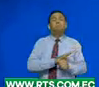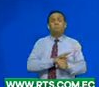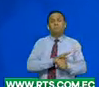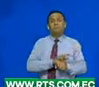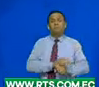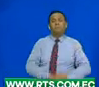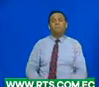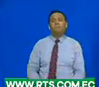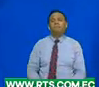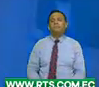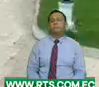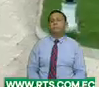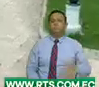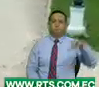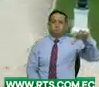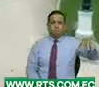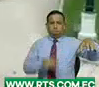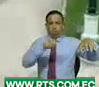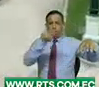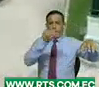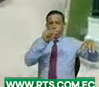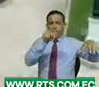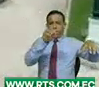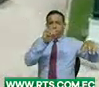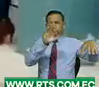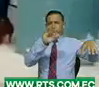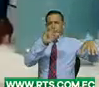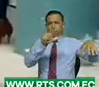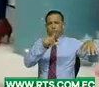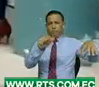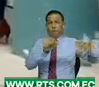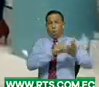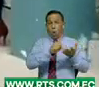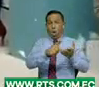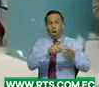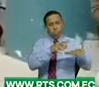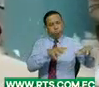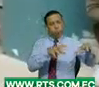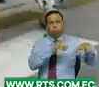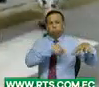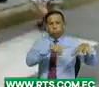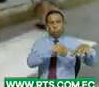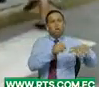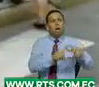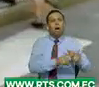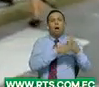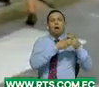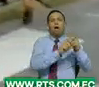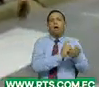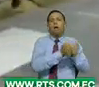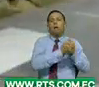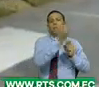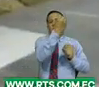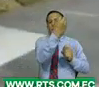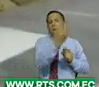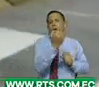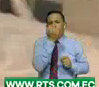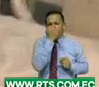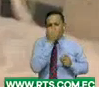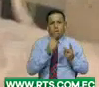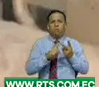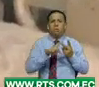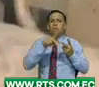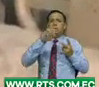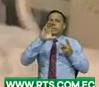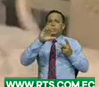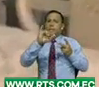zapotillo fue el primer cantón de la provincia de loja en volver a semáforo rojo a ello se ha venido sumando el caldo lojas del lic y catamayo esto por